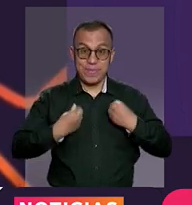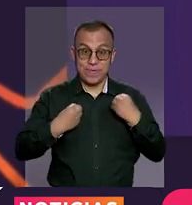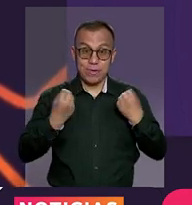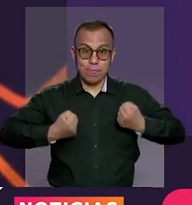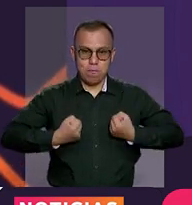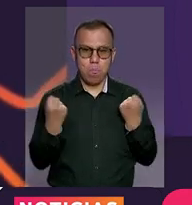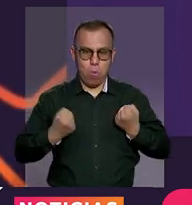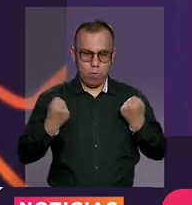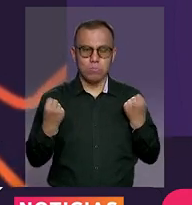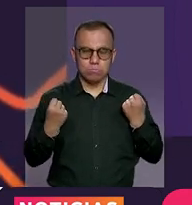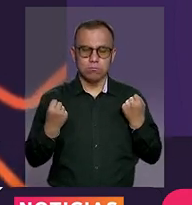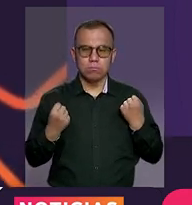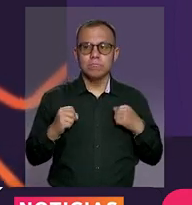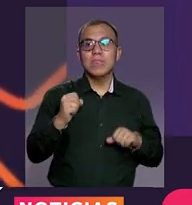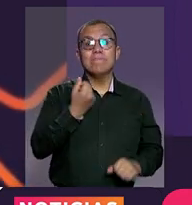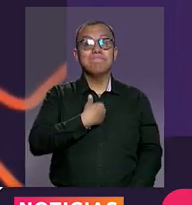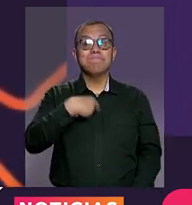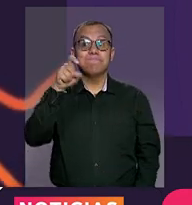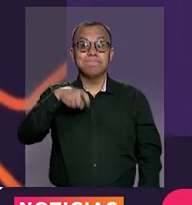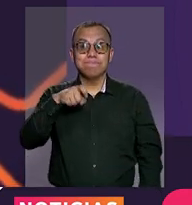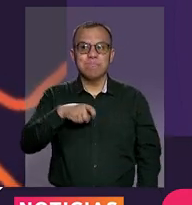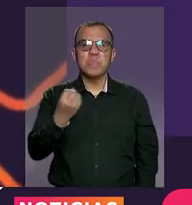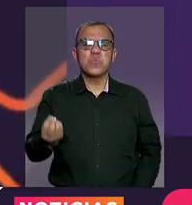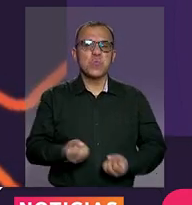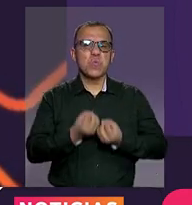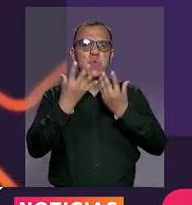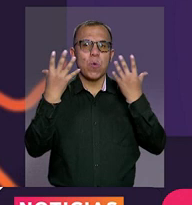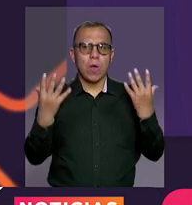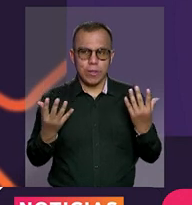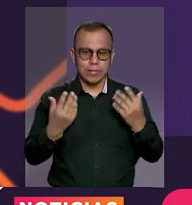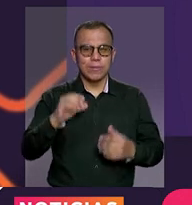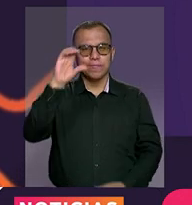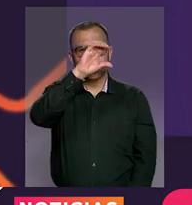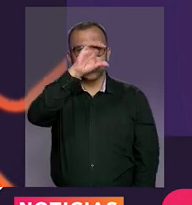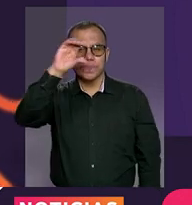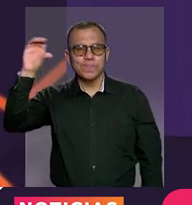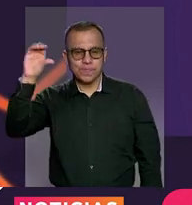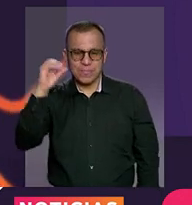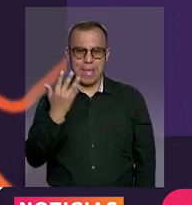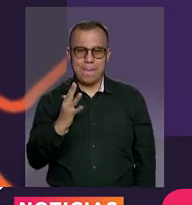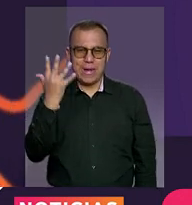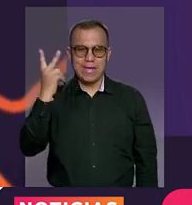8.275.442 habitantes que tiene Bogotá, deben ser inmunizadas